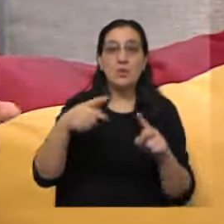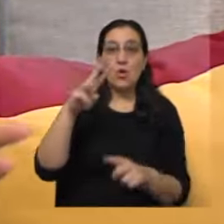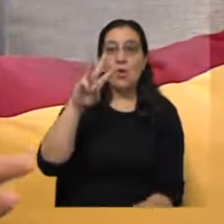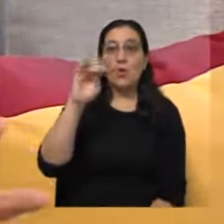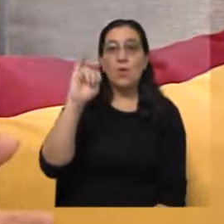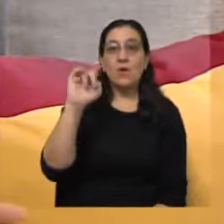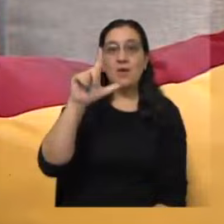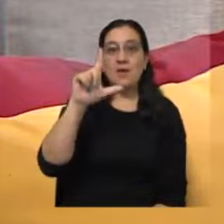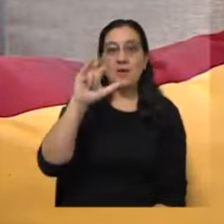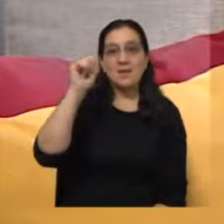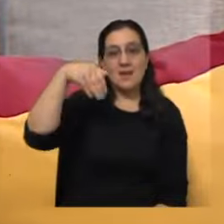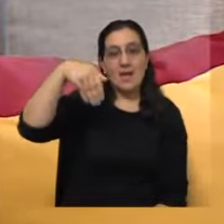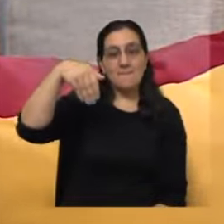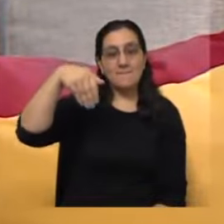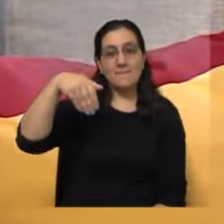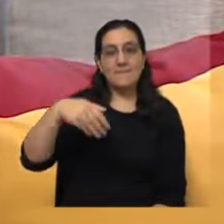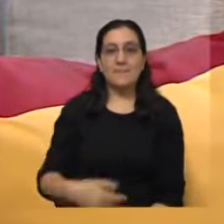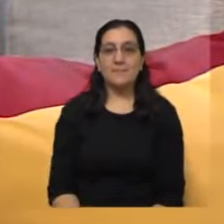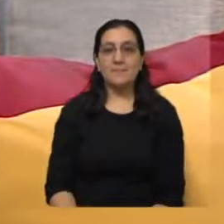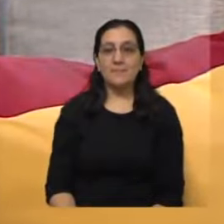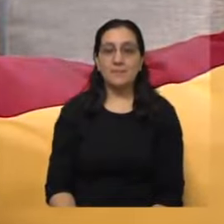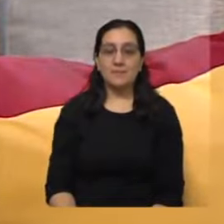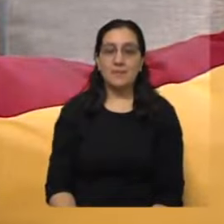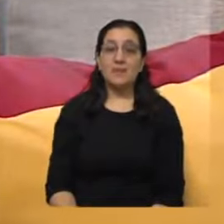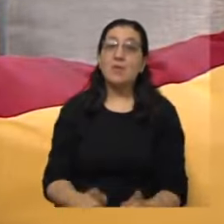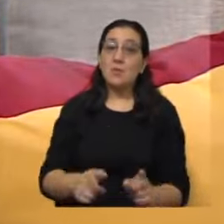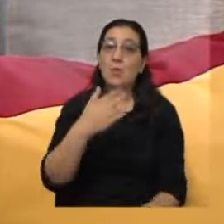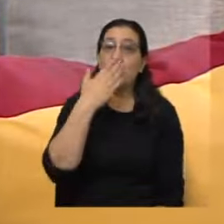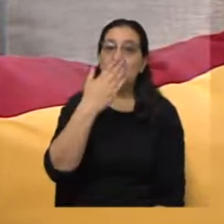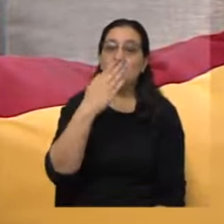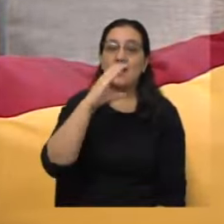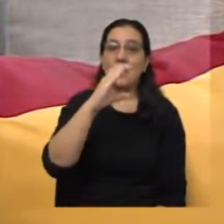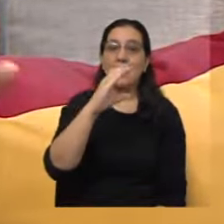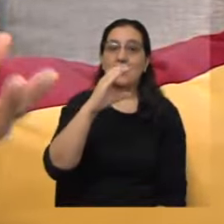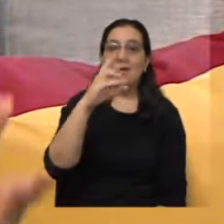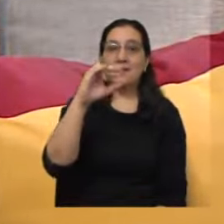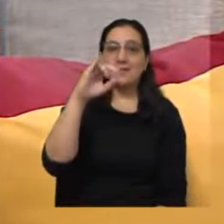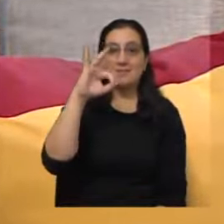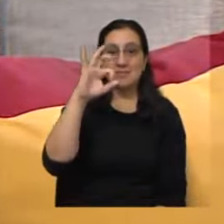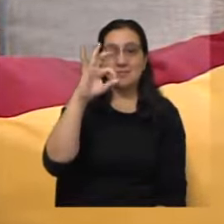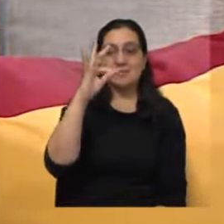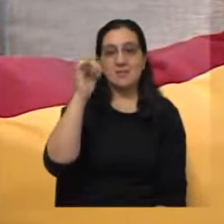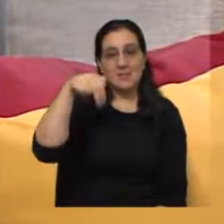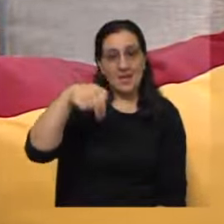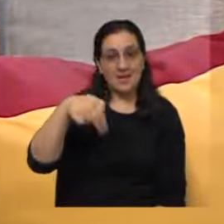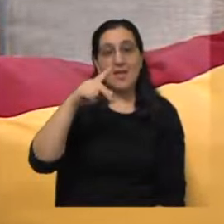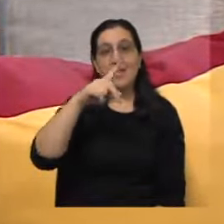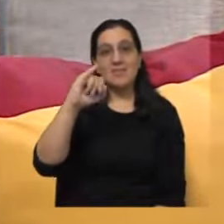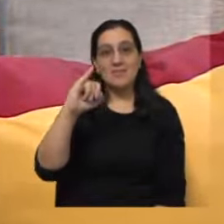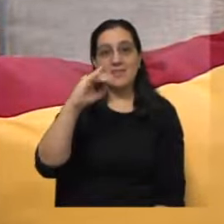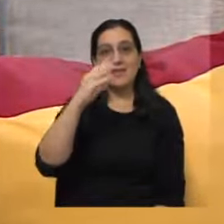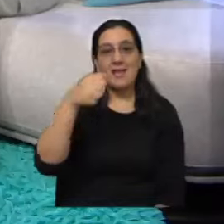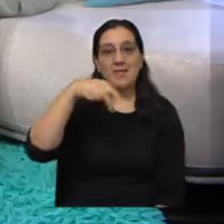el del medio, el tío del medio. Y y un beso también a Cristian Di Candia, que fue nuestro intendente, que también cumple ese día de hoy. Sí.